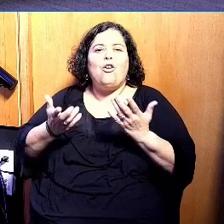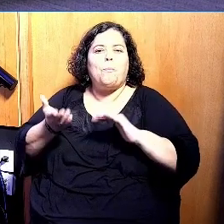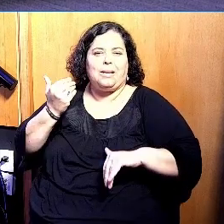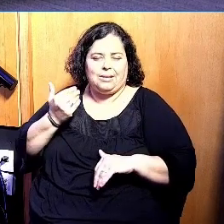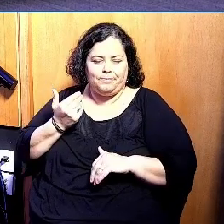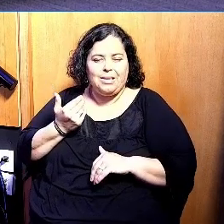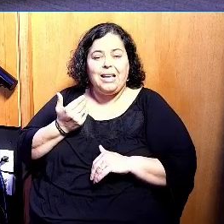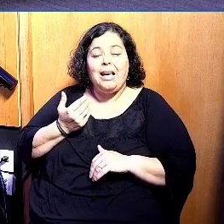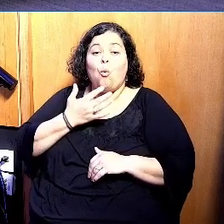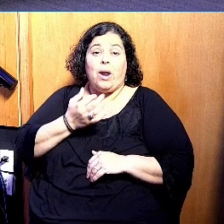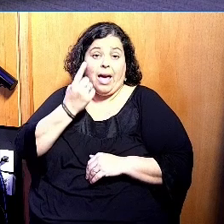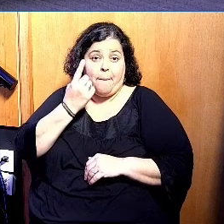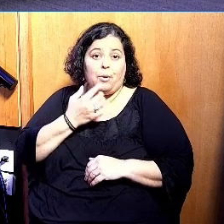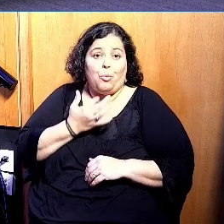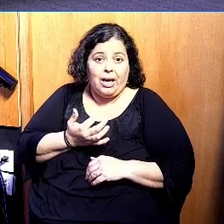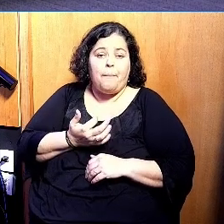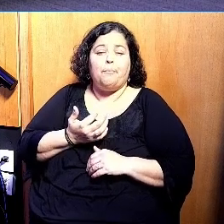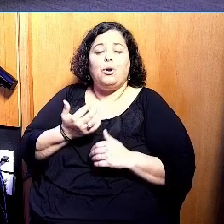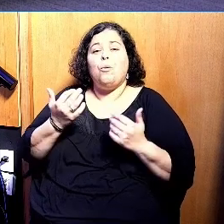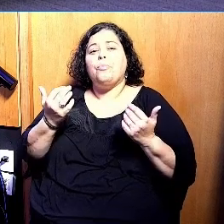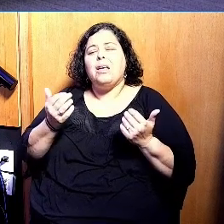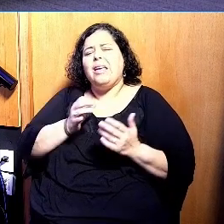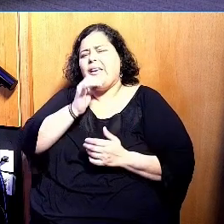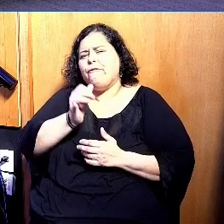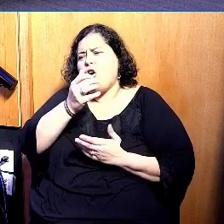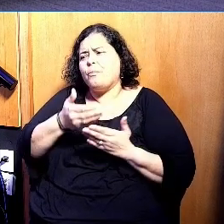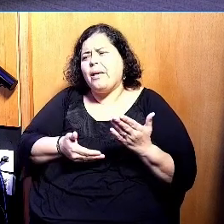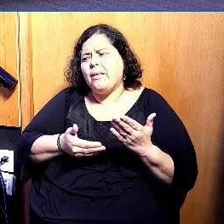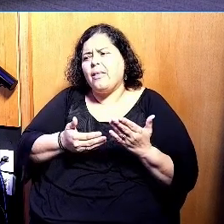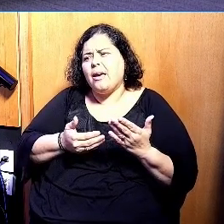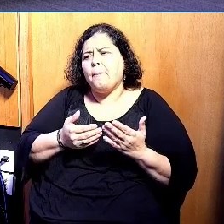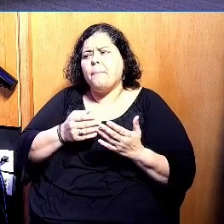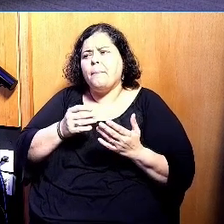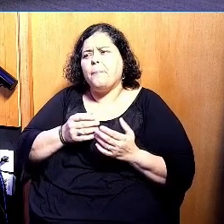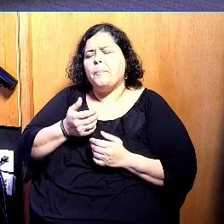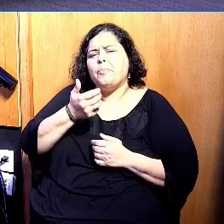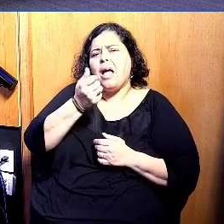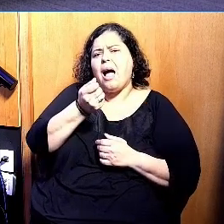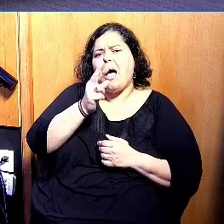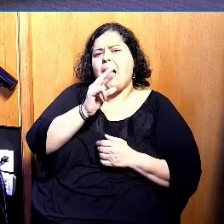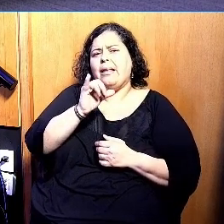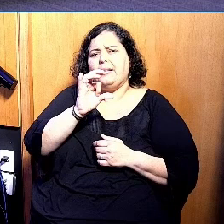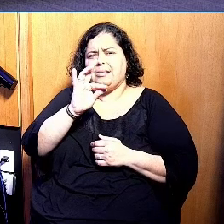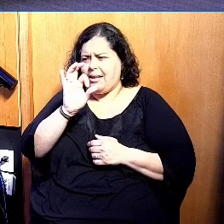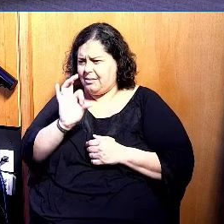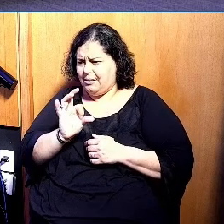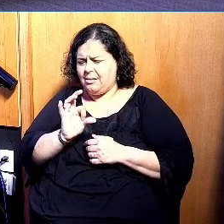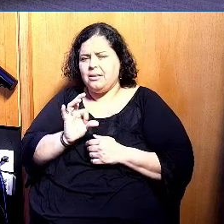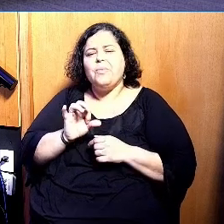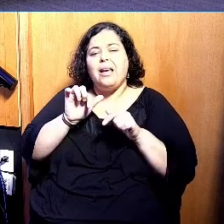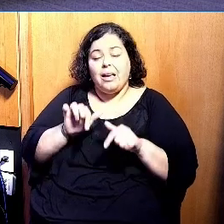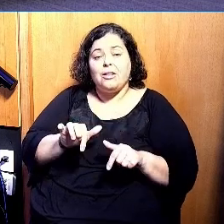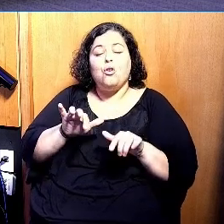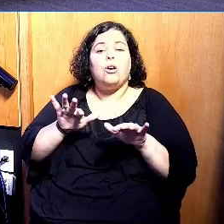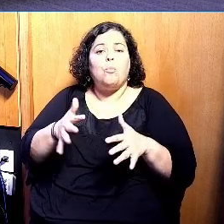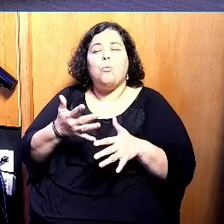Un ejemplo de ellos es en los informes de Aristas, no sé si alguna vez lo han visto. Hay relación con los datos que se generan